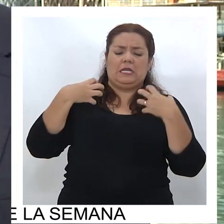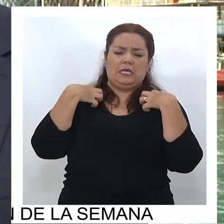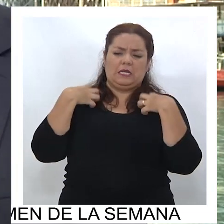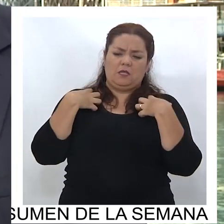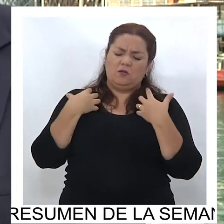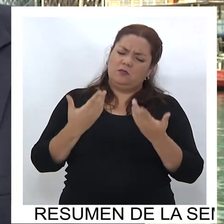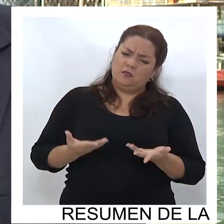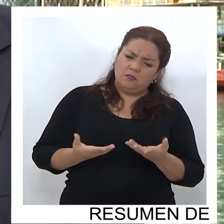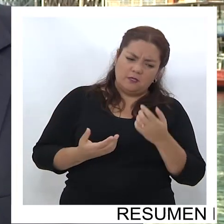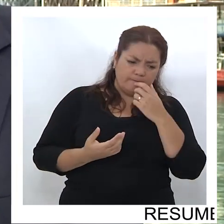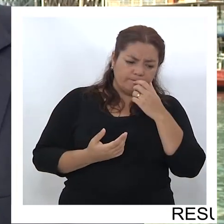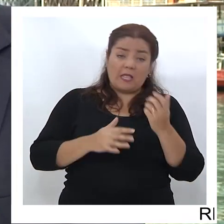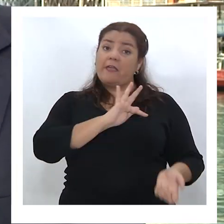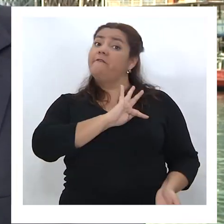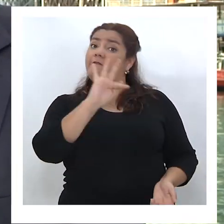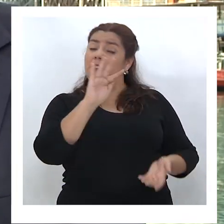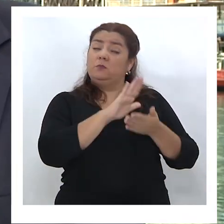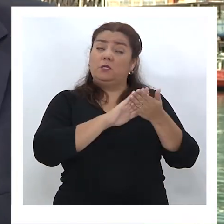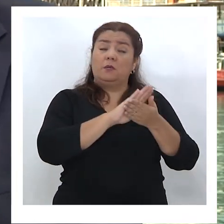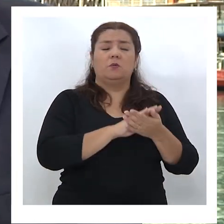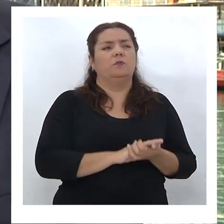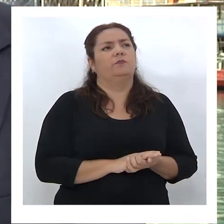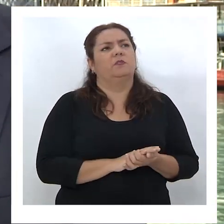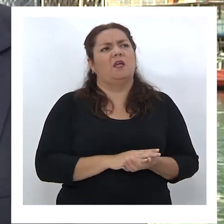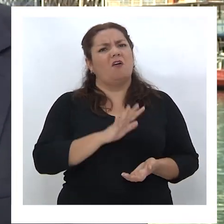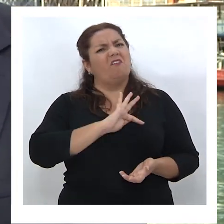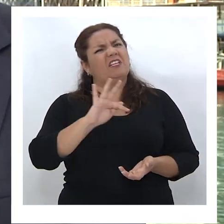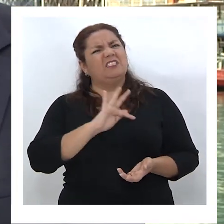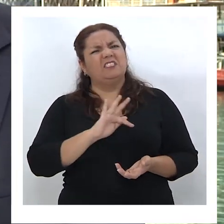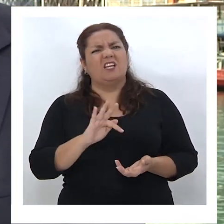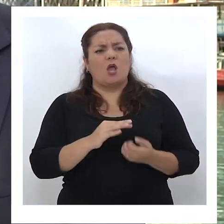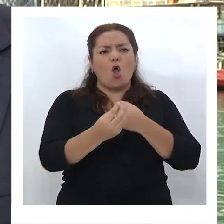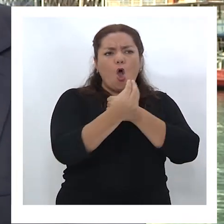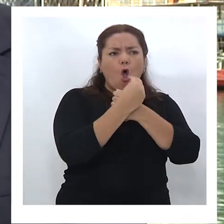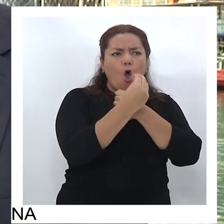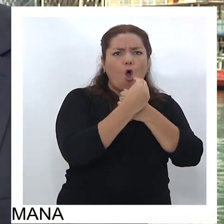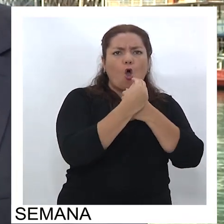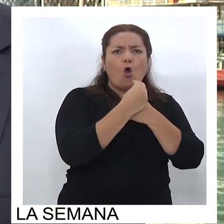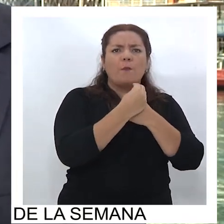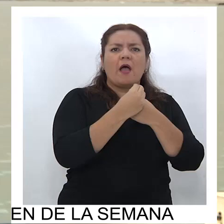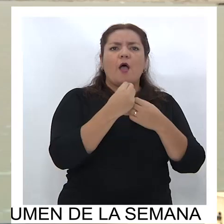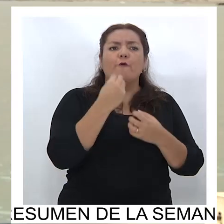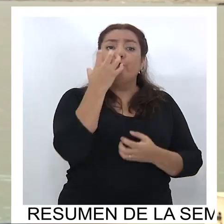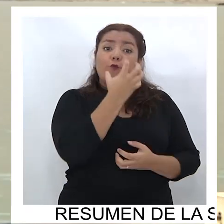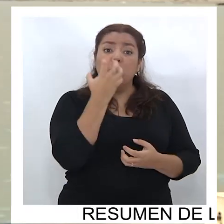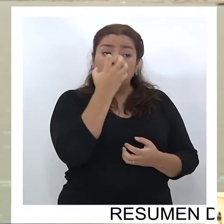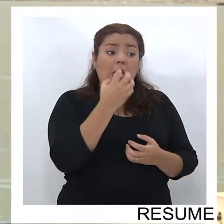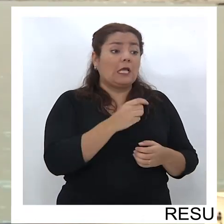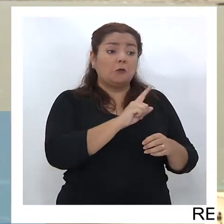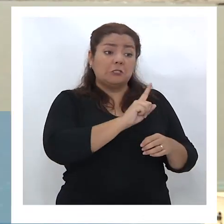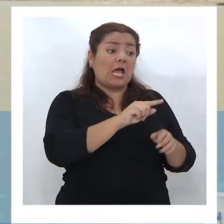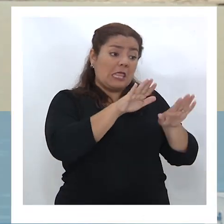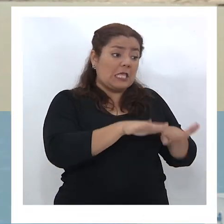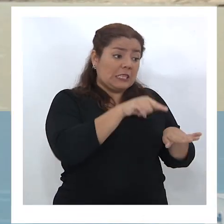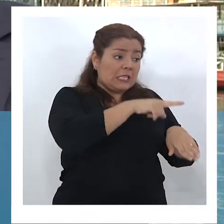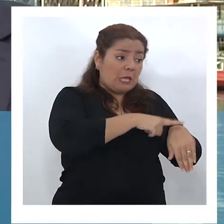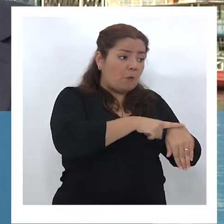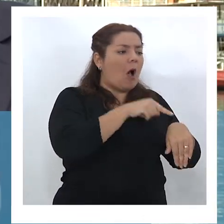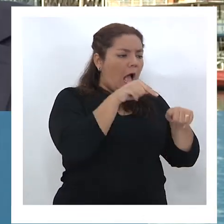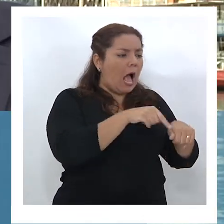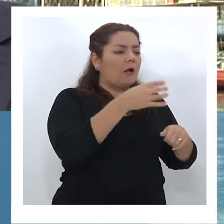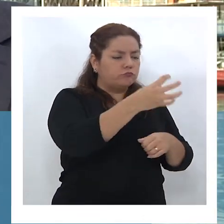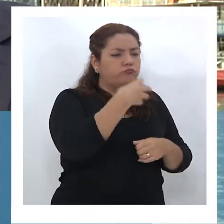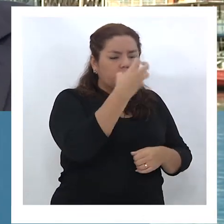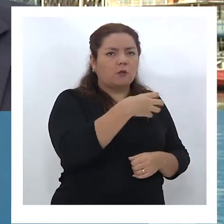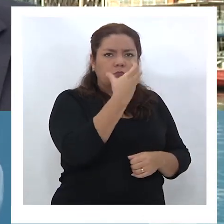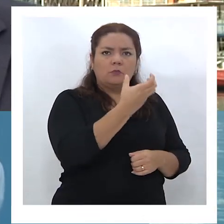de Chile, me decía, mire, en Francia, por ejemplo, los franceses no están consumiendo fruta que no sea de la estación. ¿Por qué? Cosa más rara, digamos. Porque